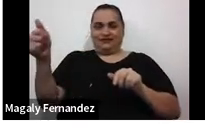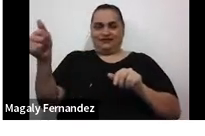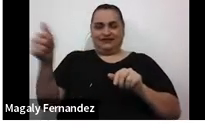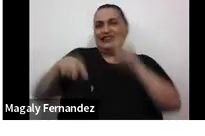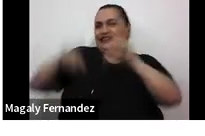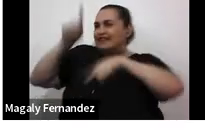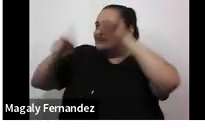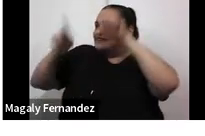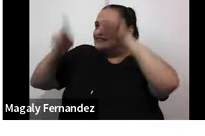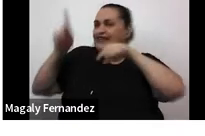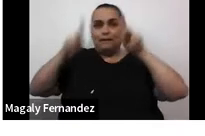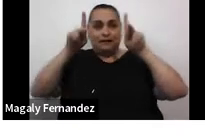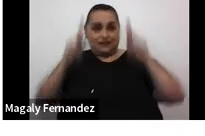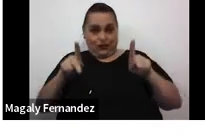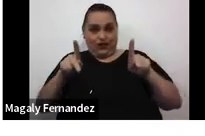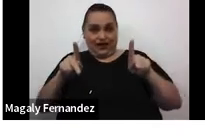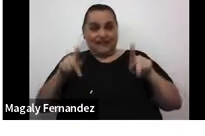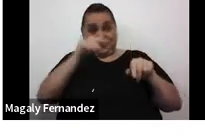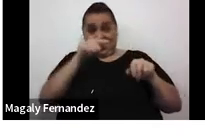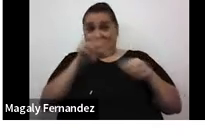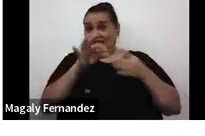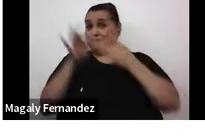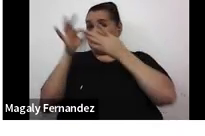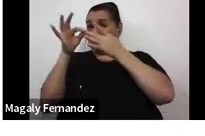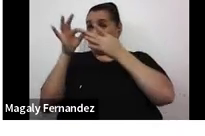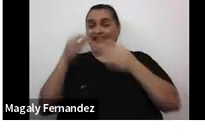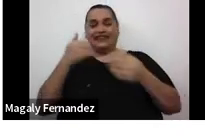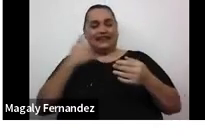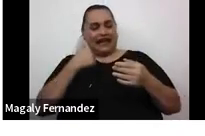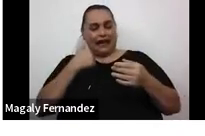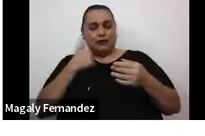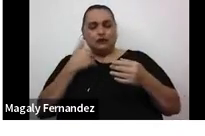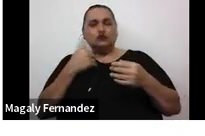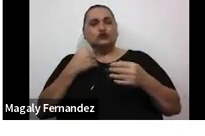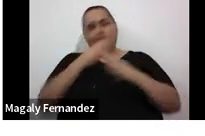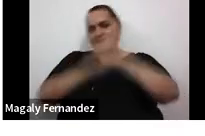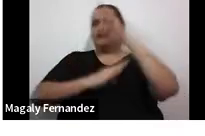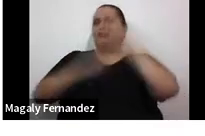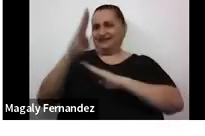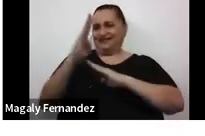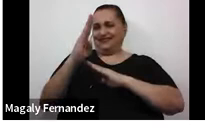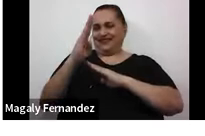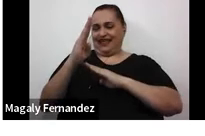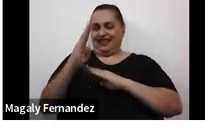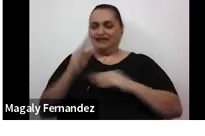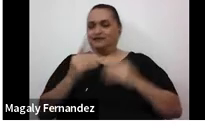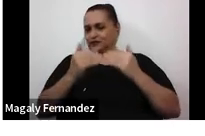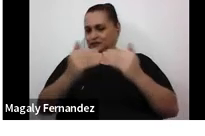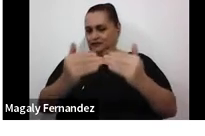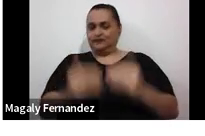la diversidad de personas y en este caso en particular a quienes tenemos una discapacidad Quisiera pasar a la siguiente por